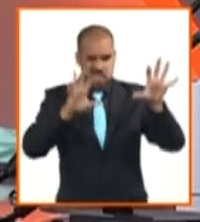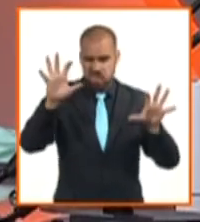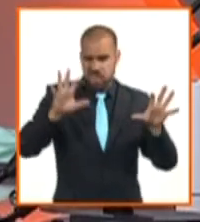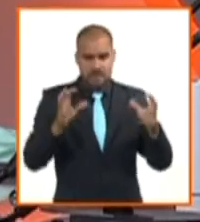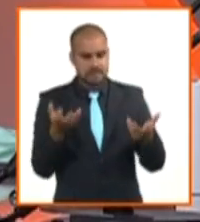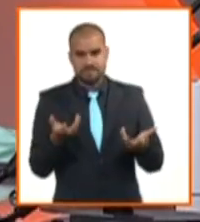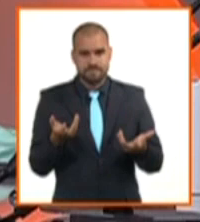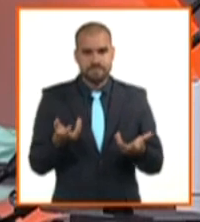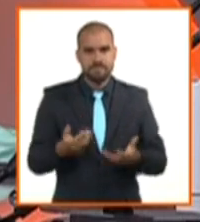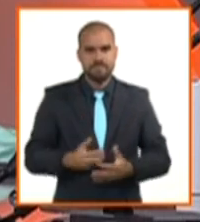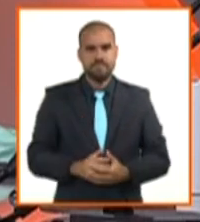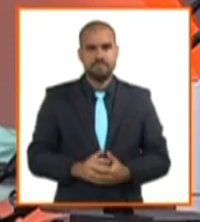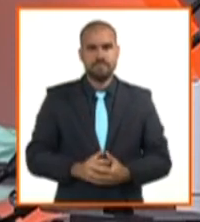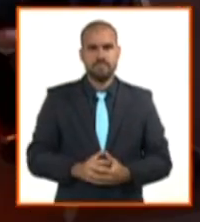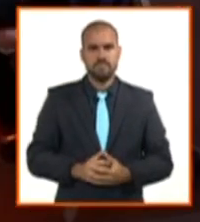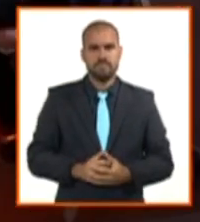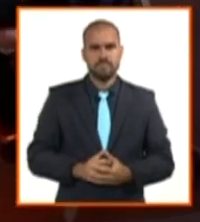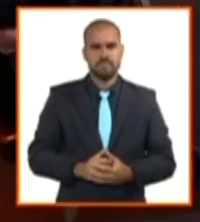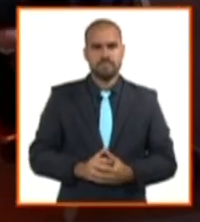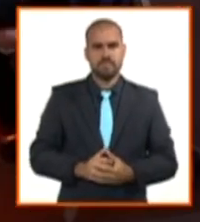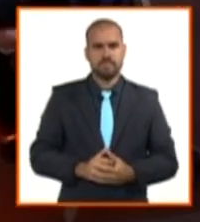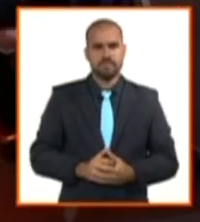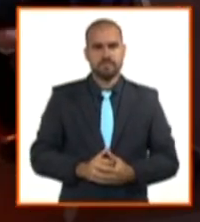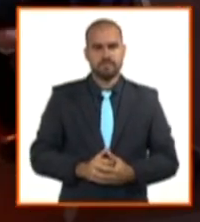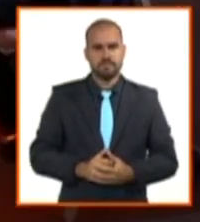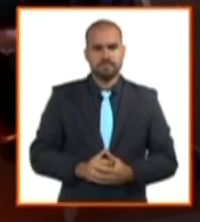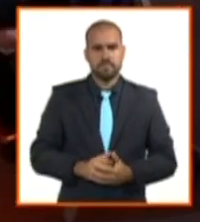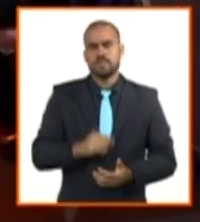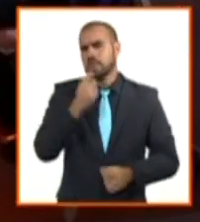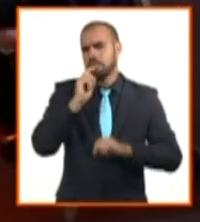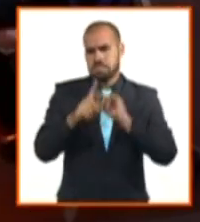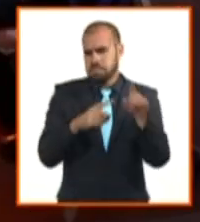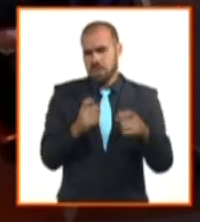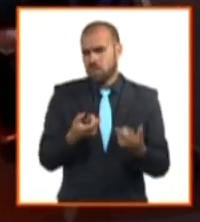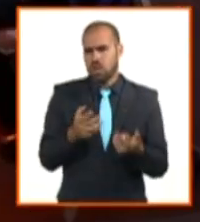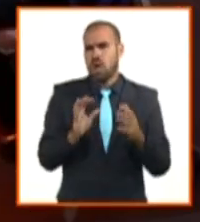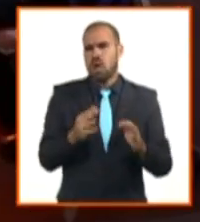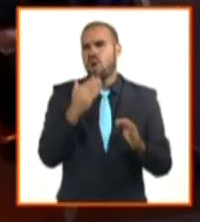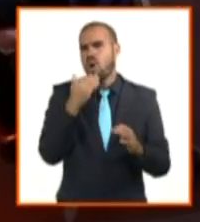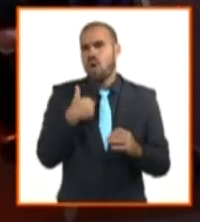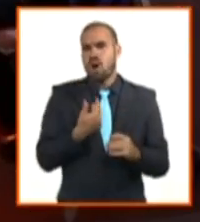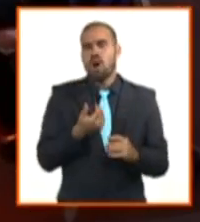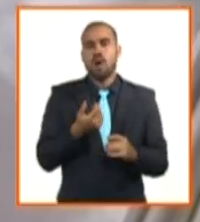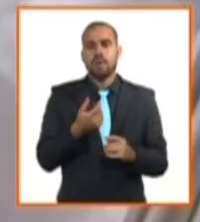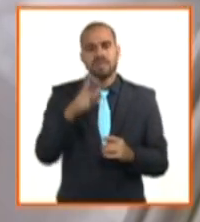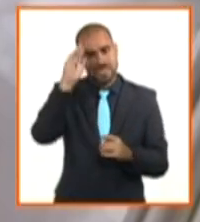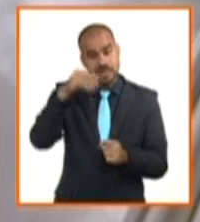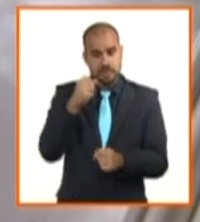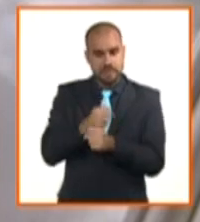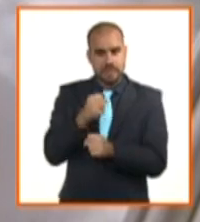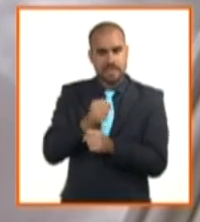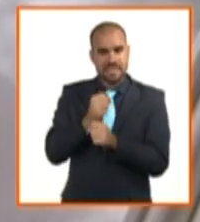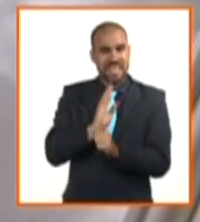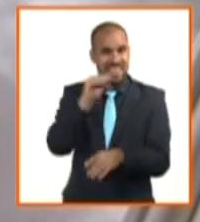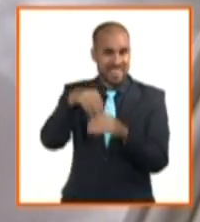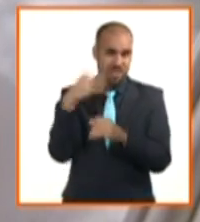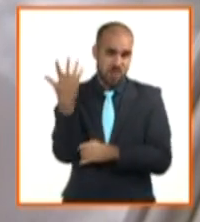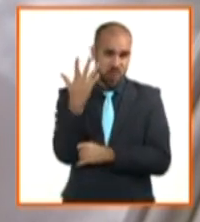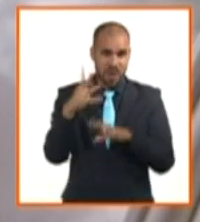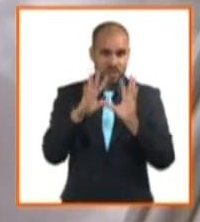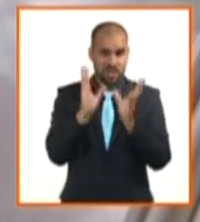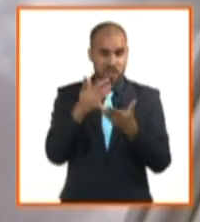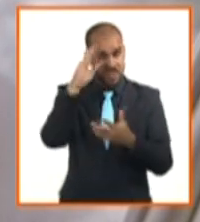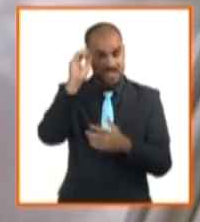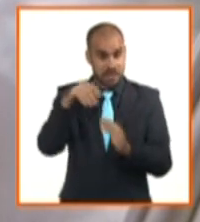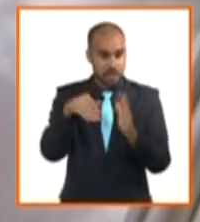como ha sido para para la red de l'institut de meteorología todas estas últimas obras como